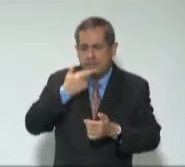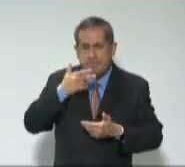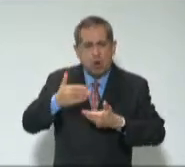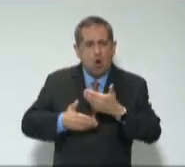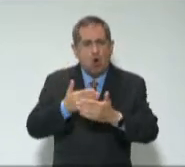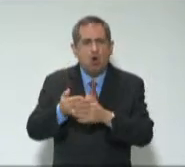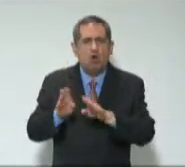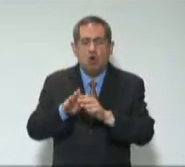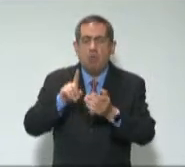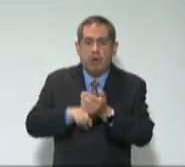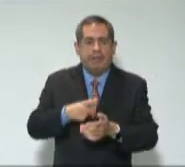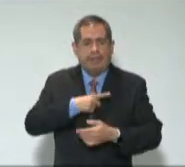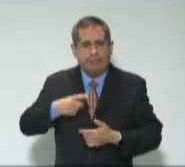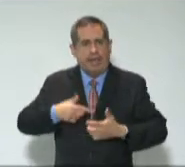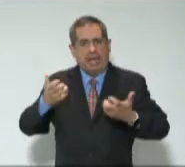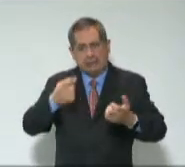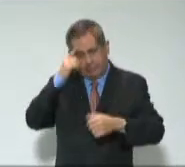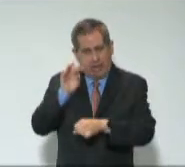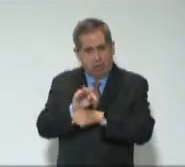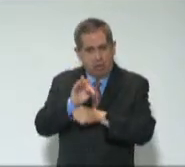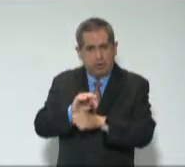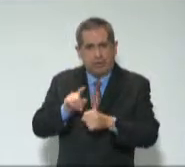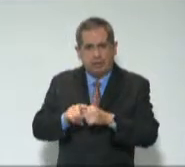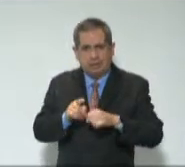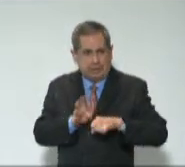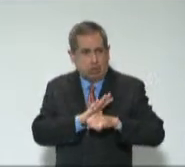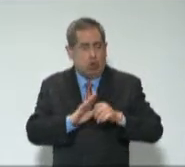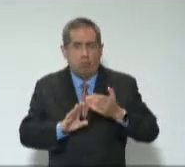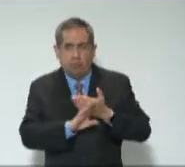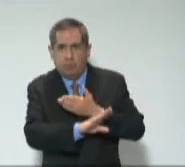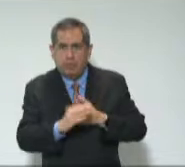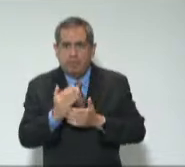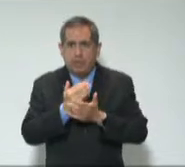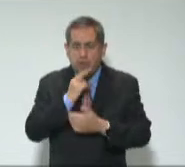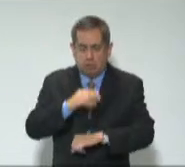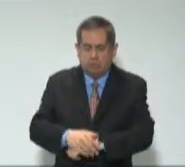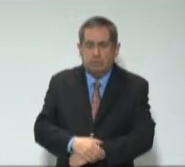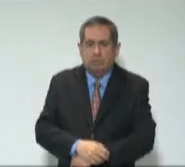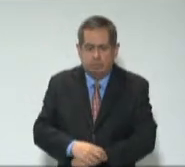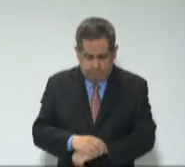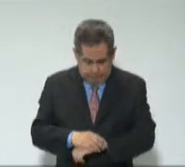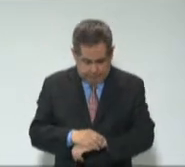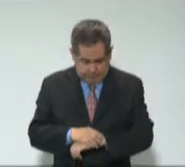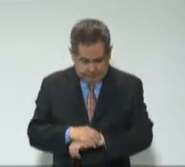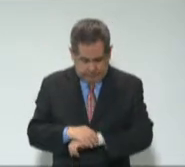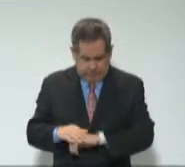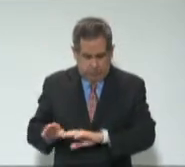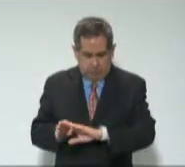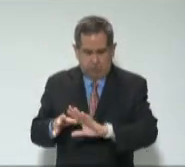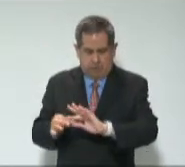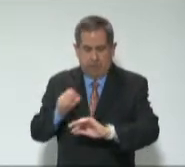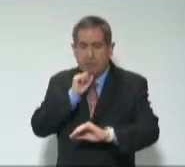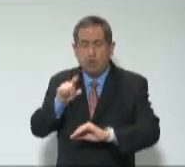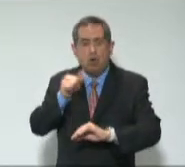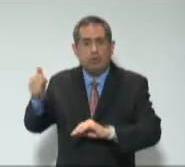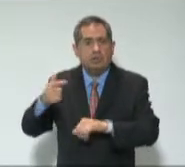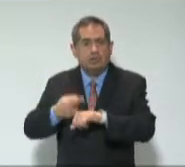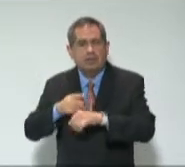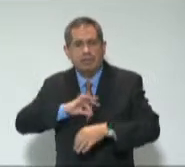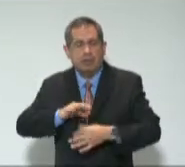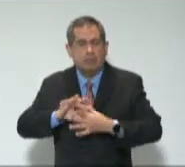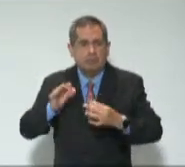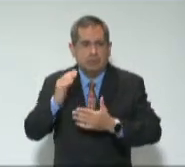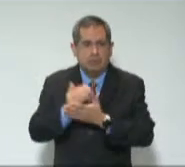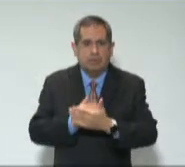mejor lo que tenemos que hacer para protegernos del sarcov 2 pero también de de otros problemas de salud y de otras epidemias que podemos tener muchas